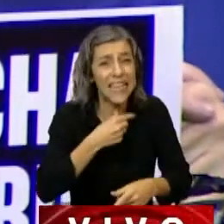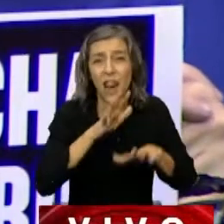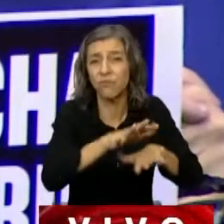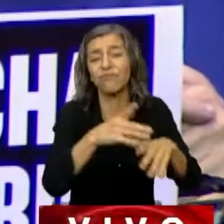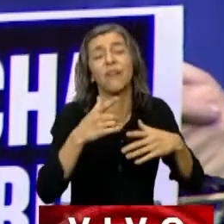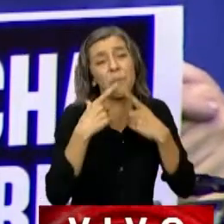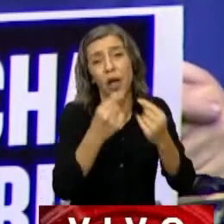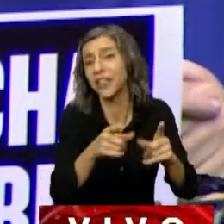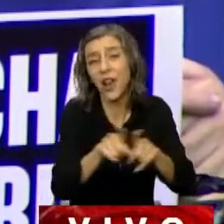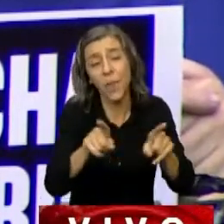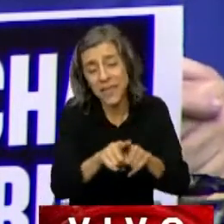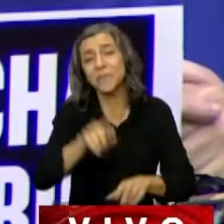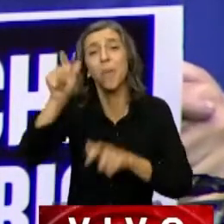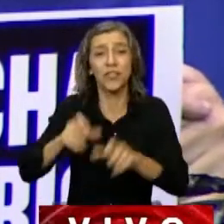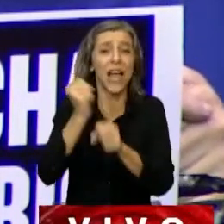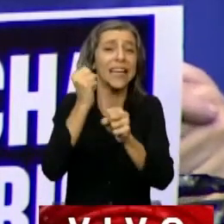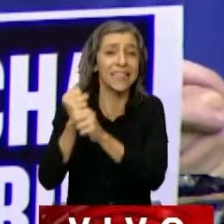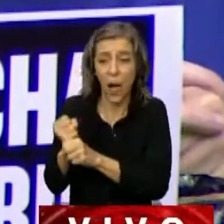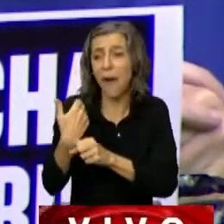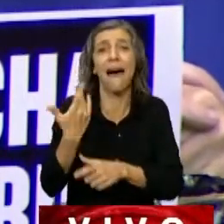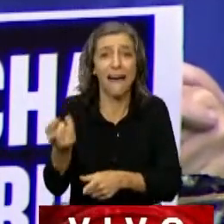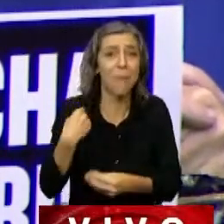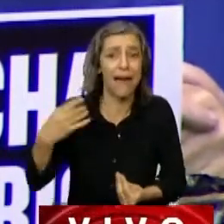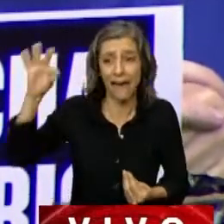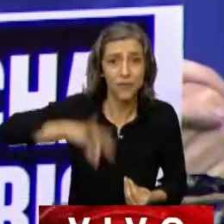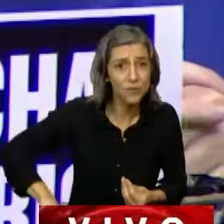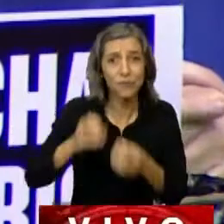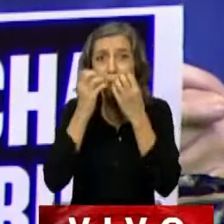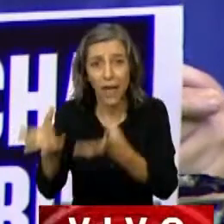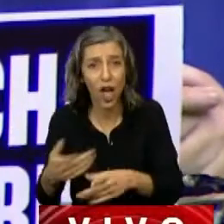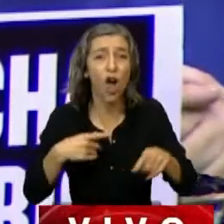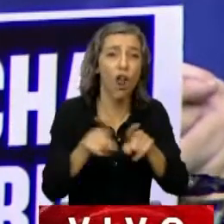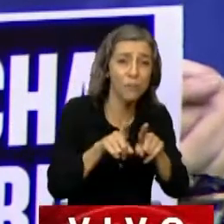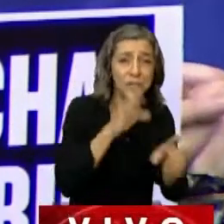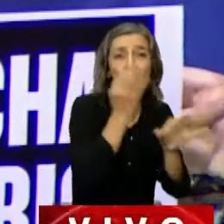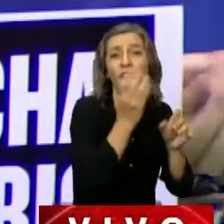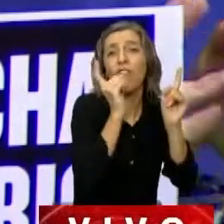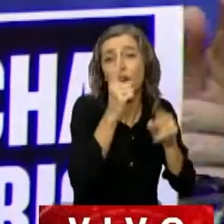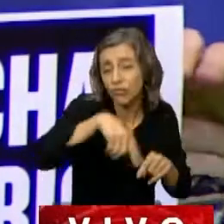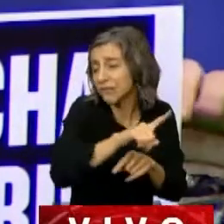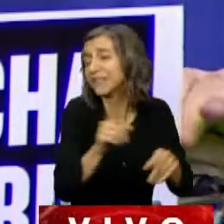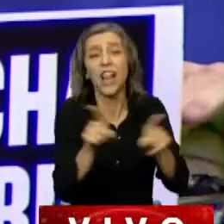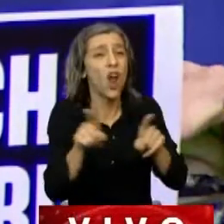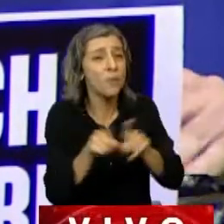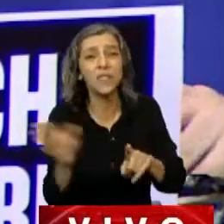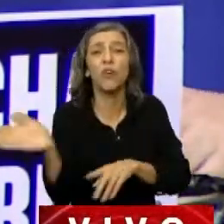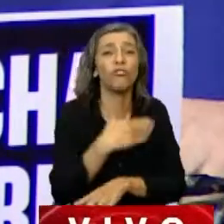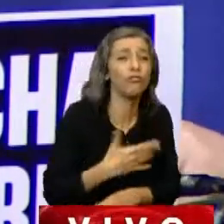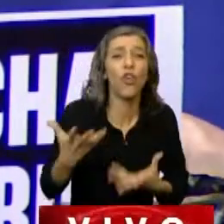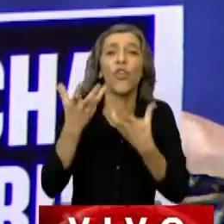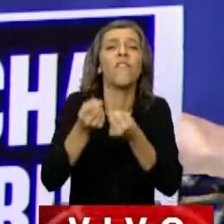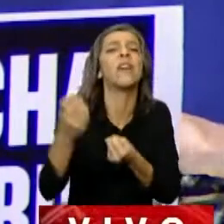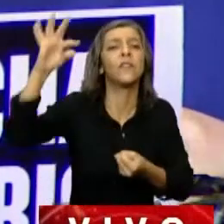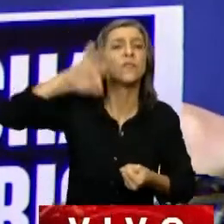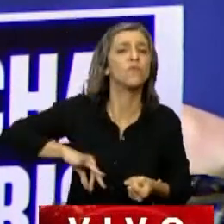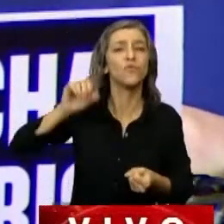necesidad de una actualización salarial. Son los docentes autoconvocados en La Rioja que se movilizan y defienden su salario. Son las